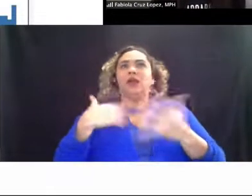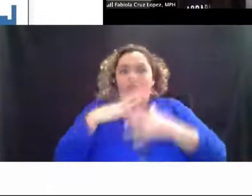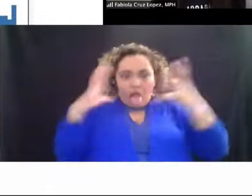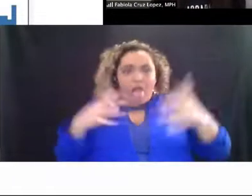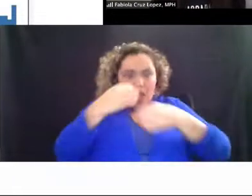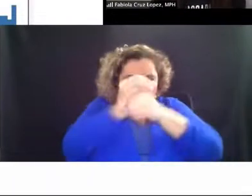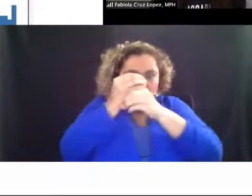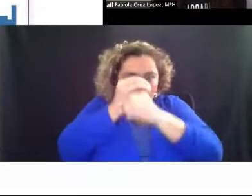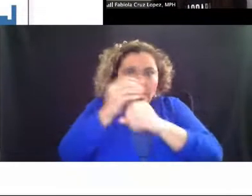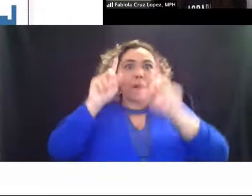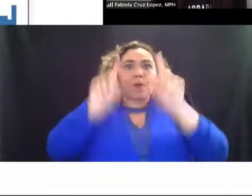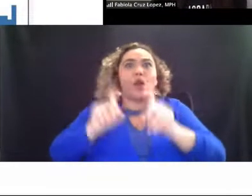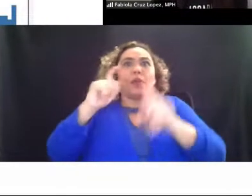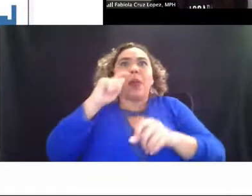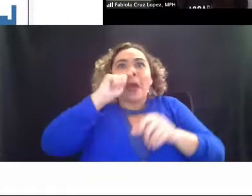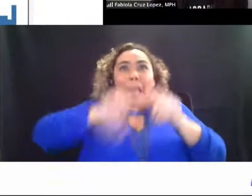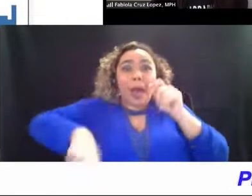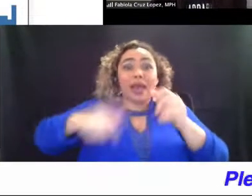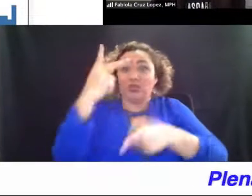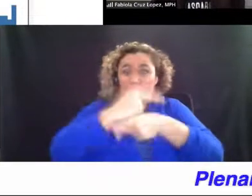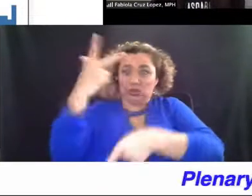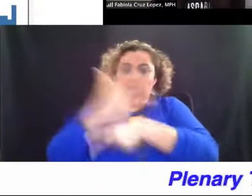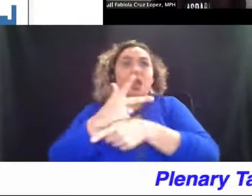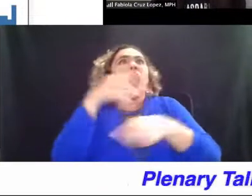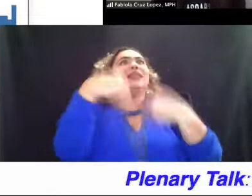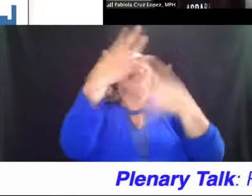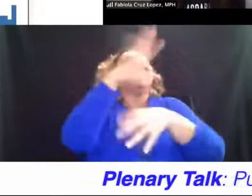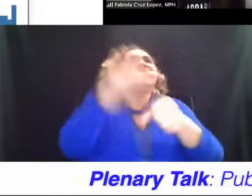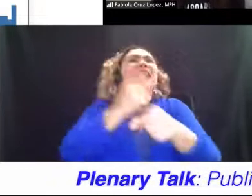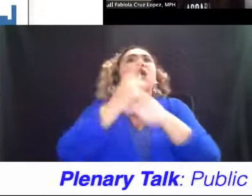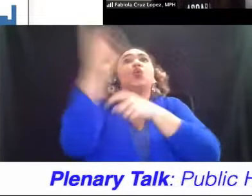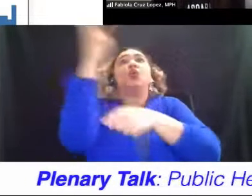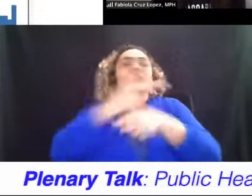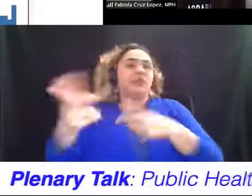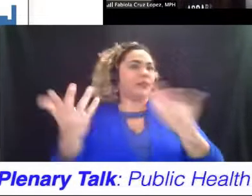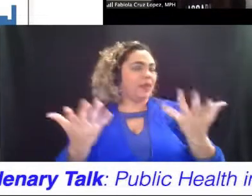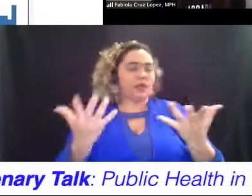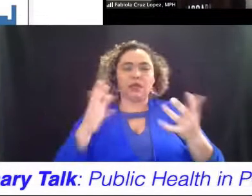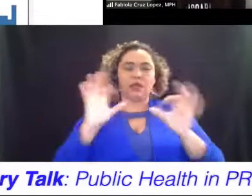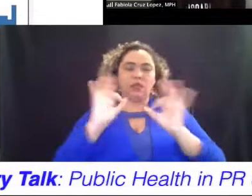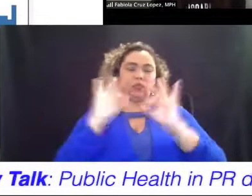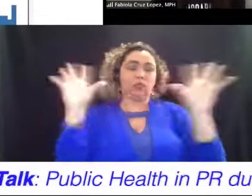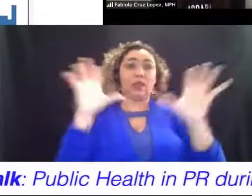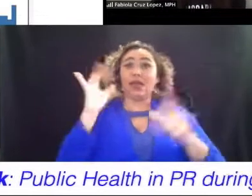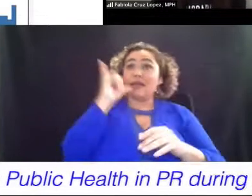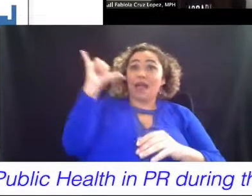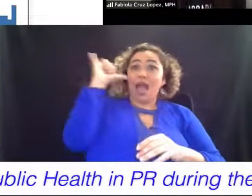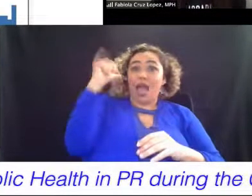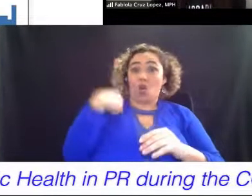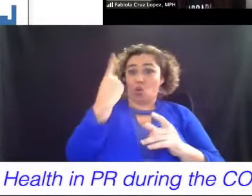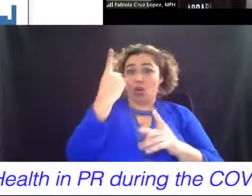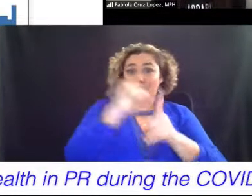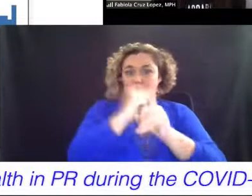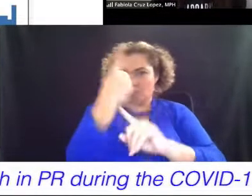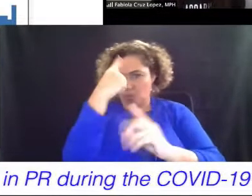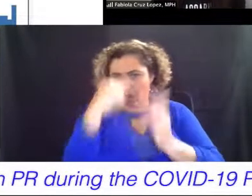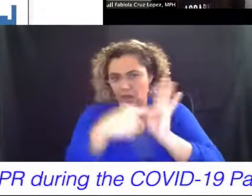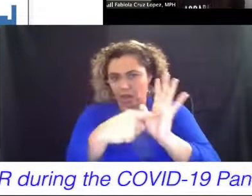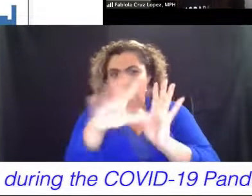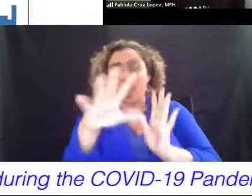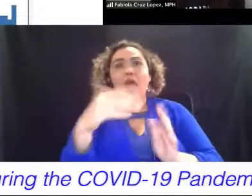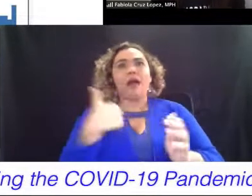las pruebas, citas de 2-3 semanas. Ayer tuve una situación, una persona tenía